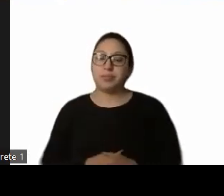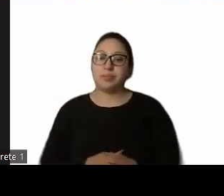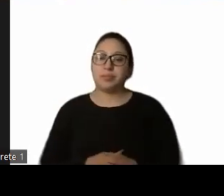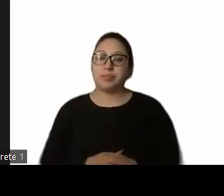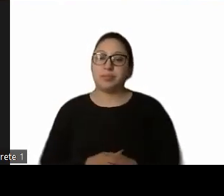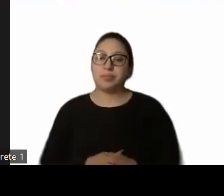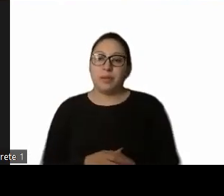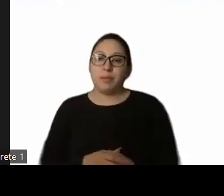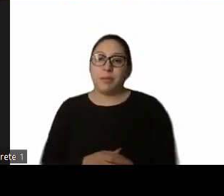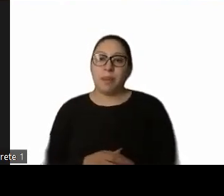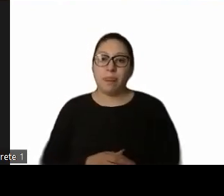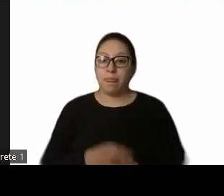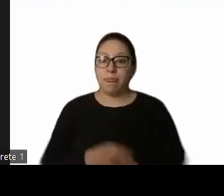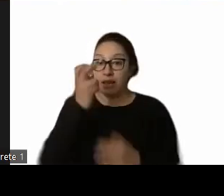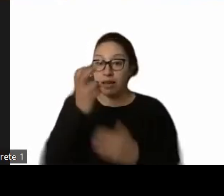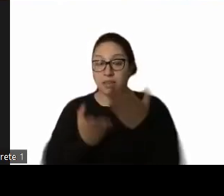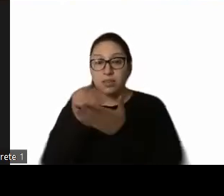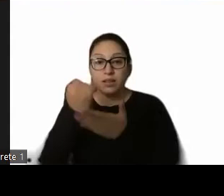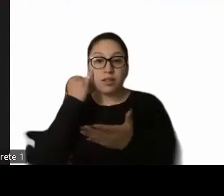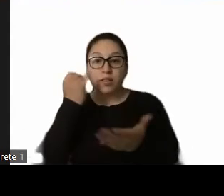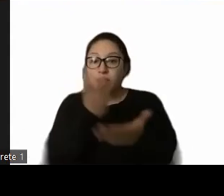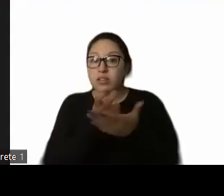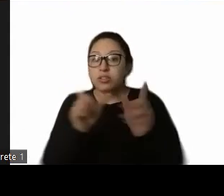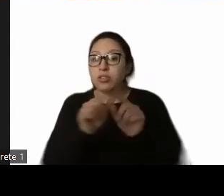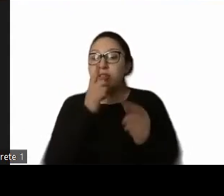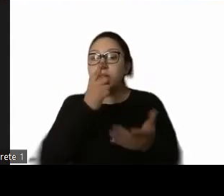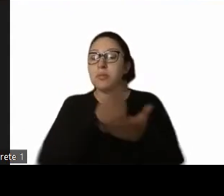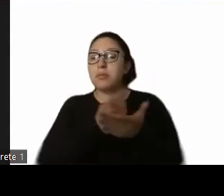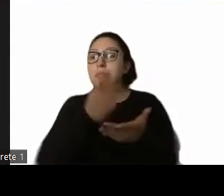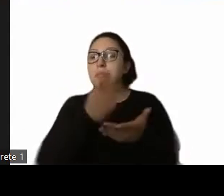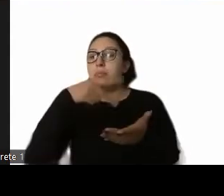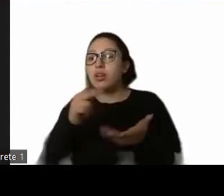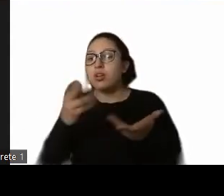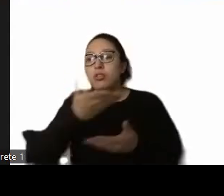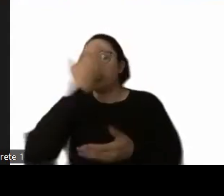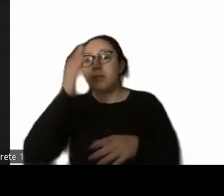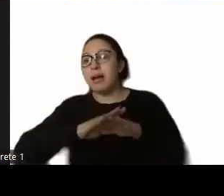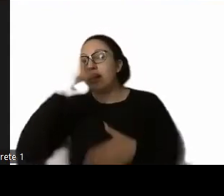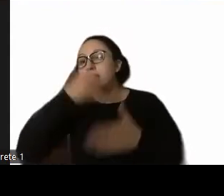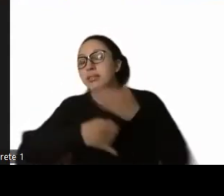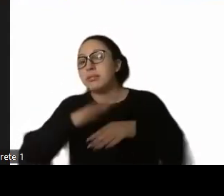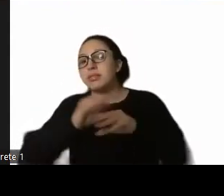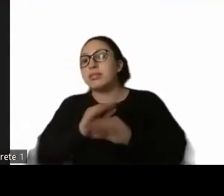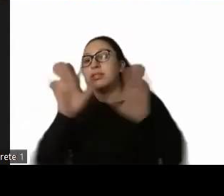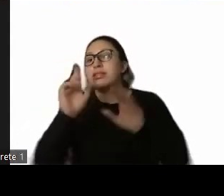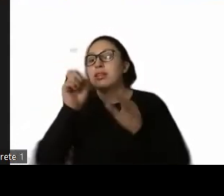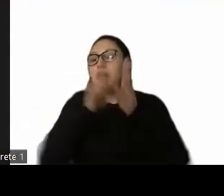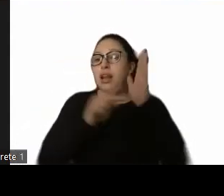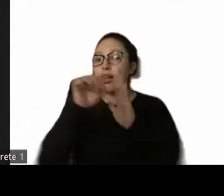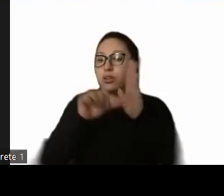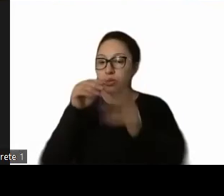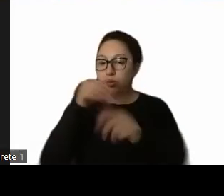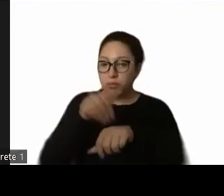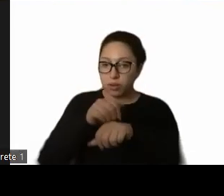de esta iniciativa, pero no sabemos cuál es el texto concretamente de reforma del artículo 31 y 32 de